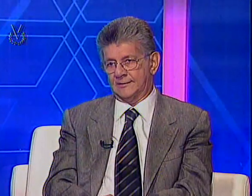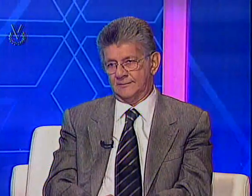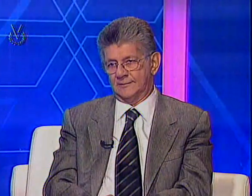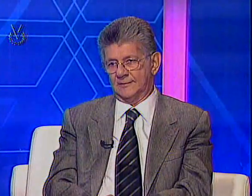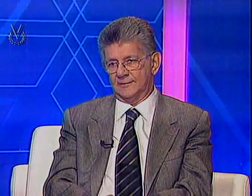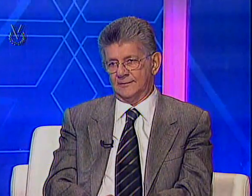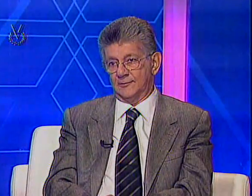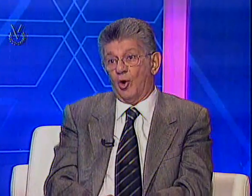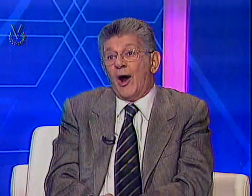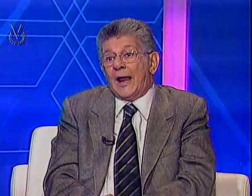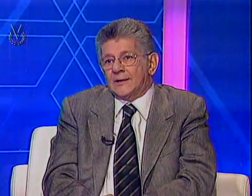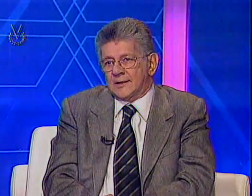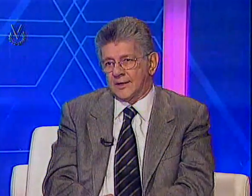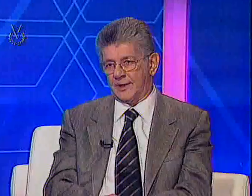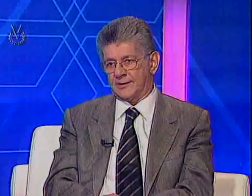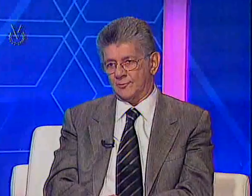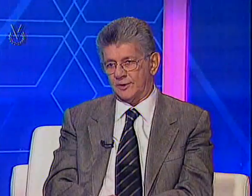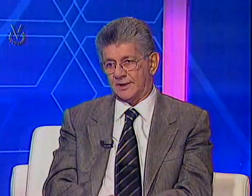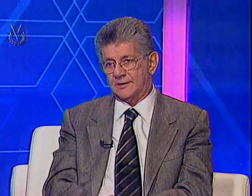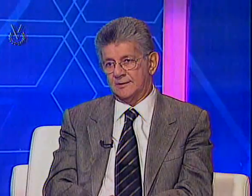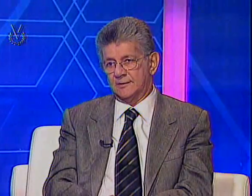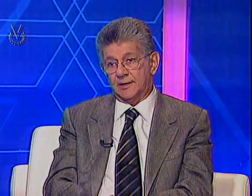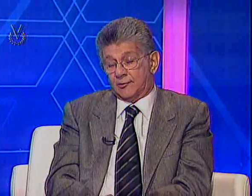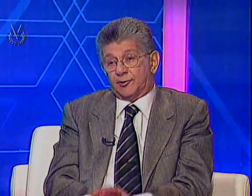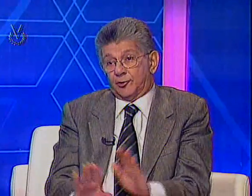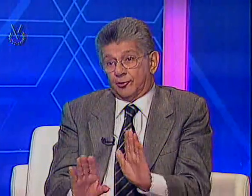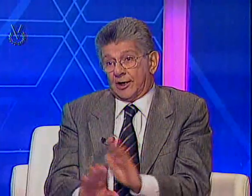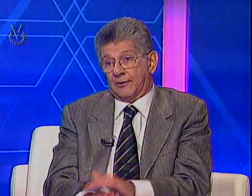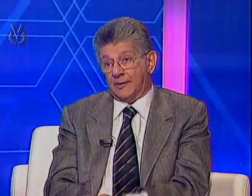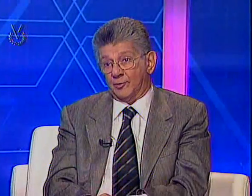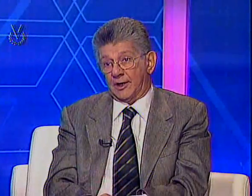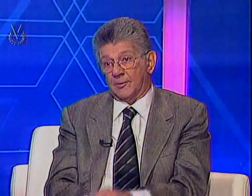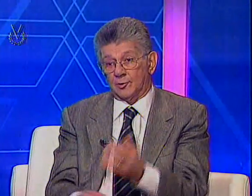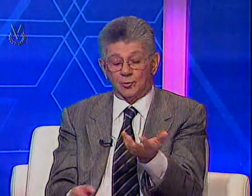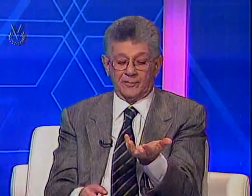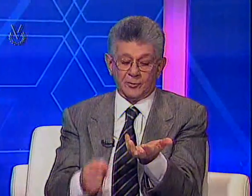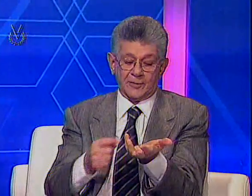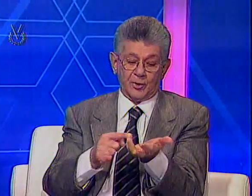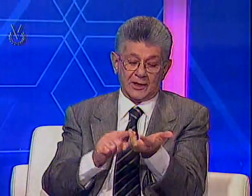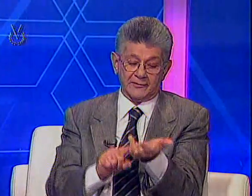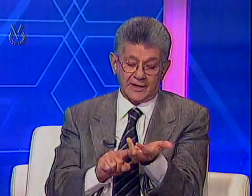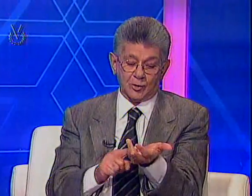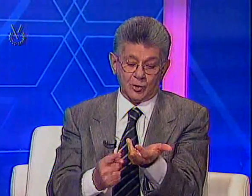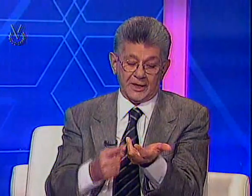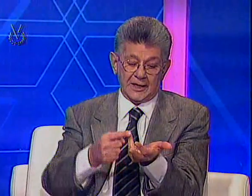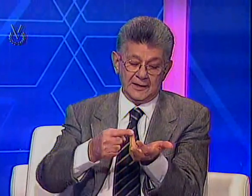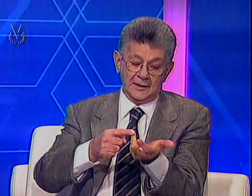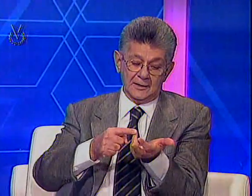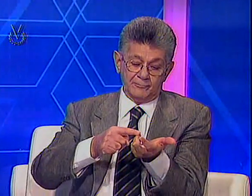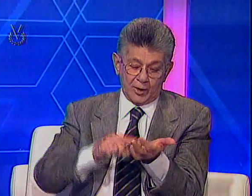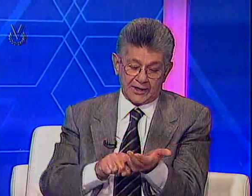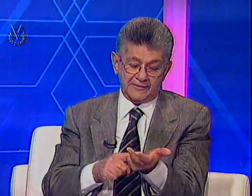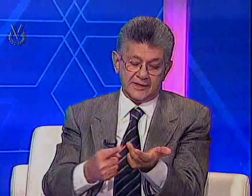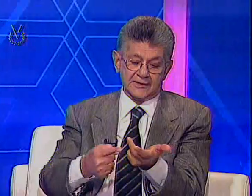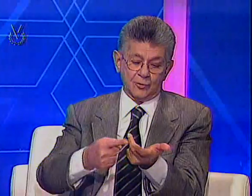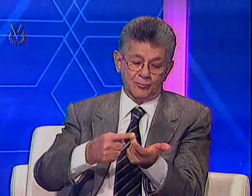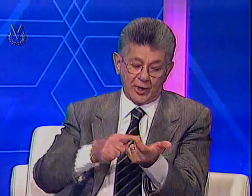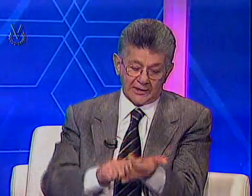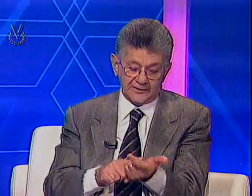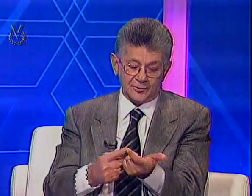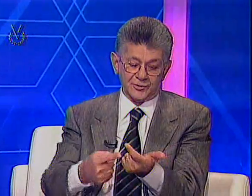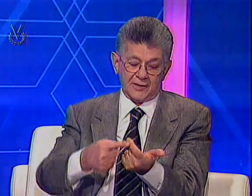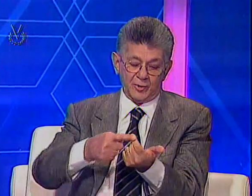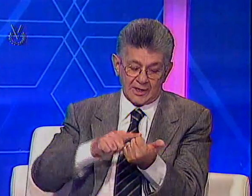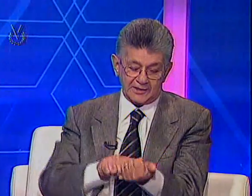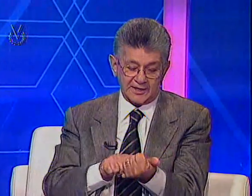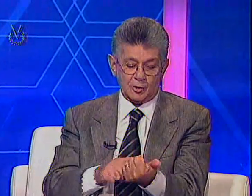atreviera. Ojalá se atreviera a hacer un debate. Eso sí, yo no sé qué va a responder cuando tú le preguntes por la crisis económica, por la crisis de salud, por la